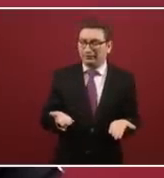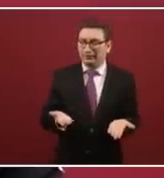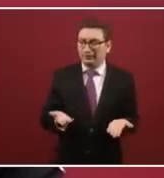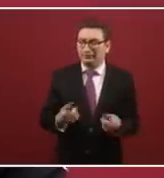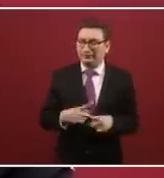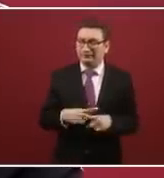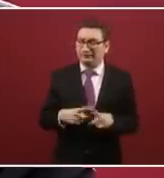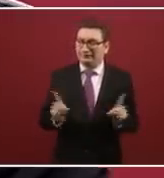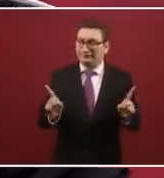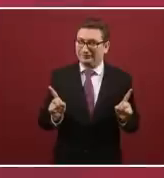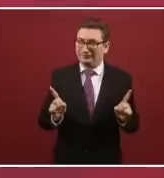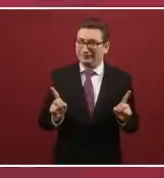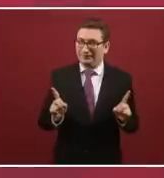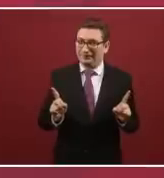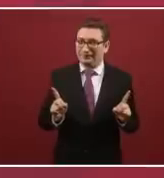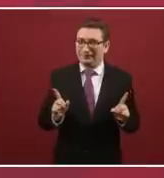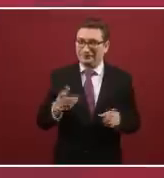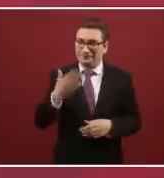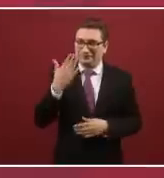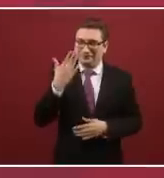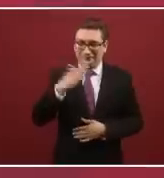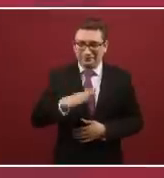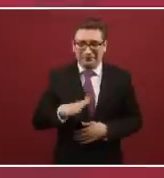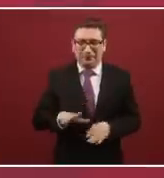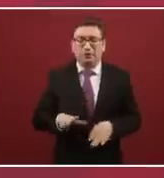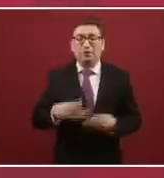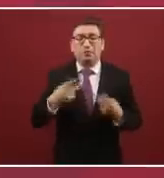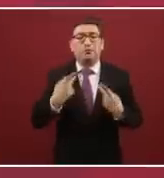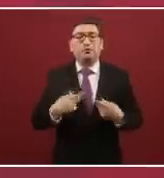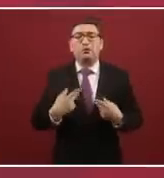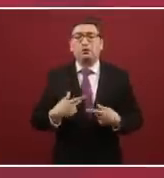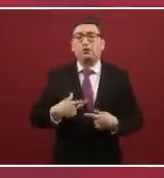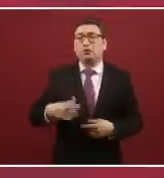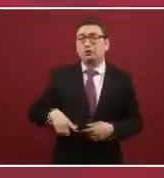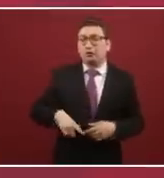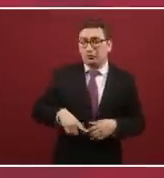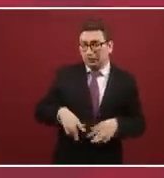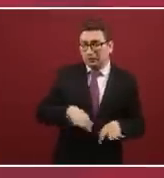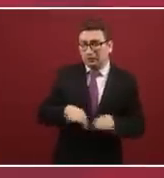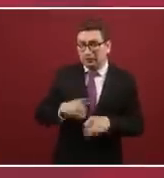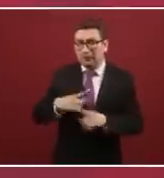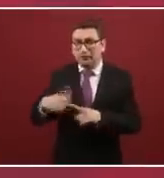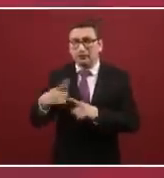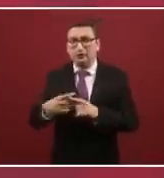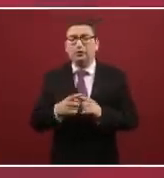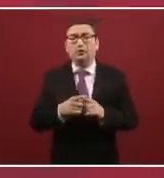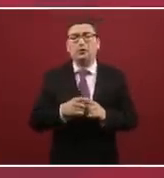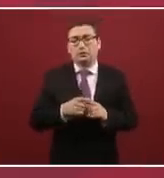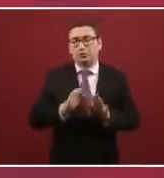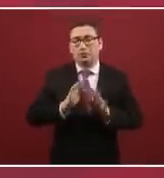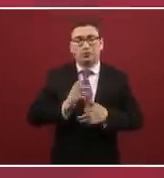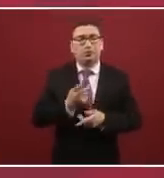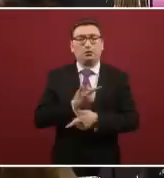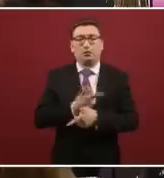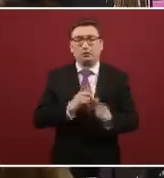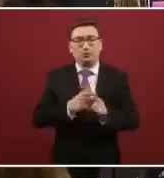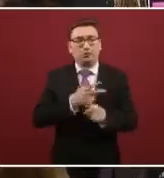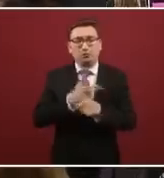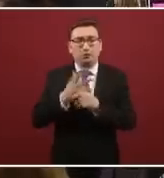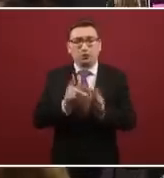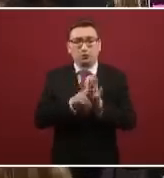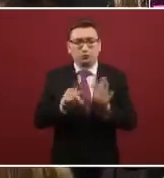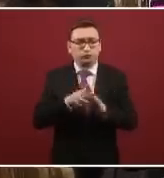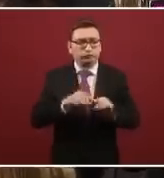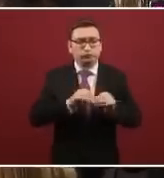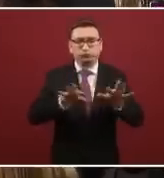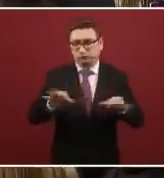la vida pública es cada vez más pública y es de celebrar, la